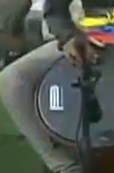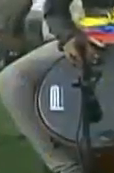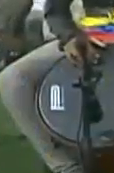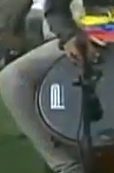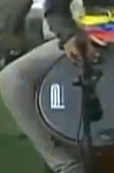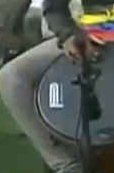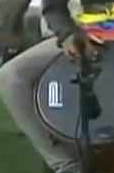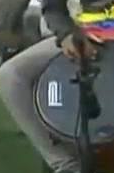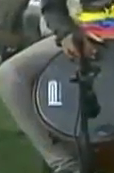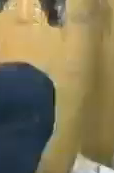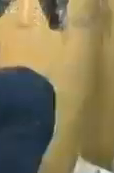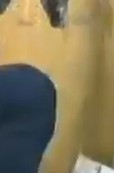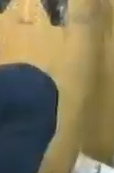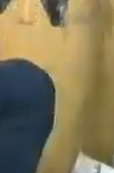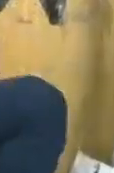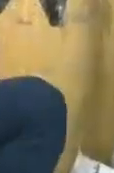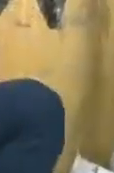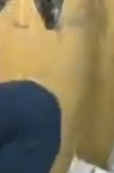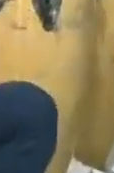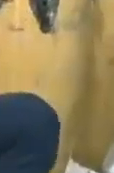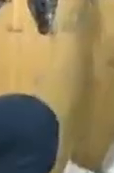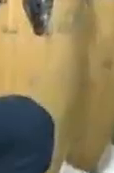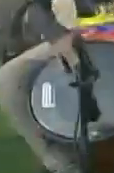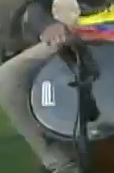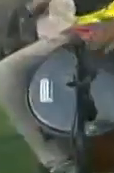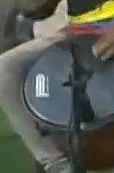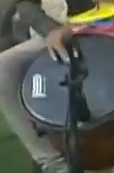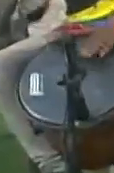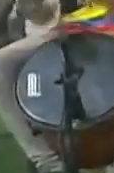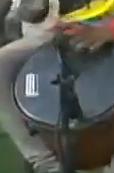Los Escobar. A Carlos Pérez en la paila.